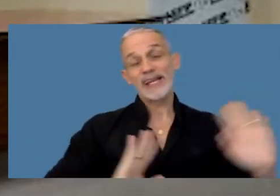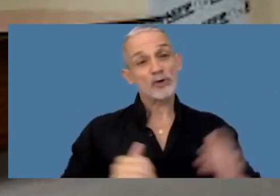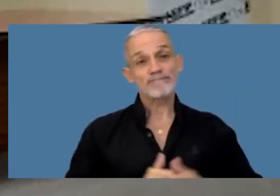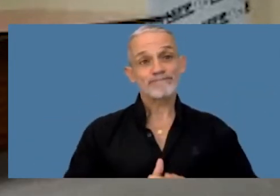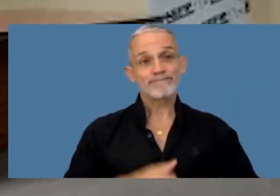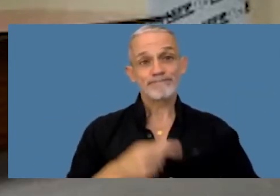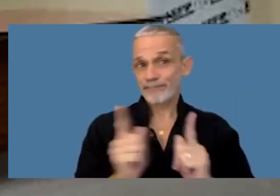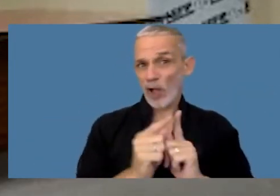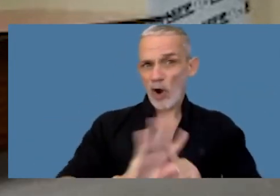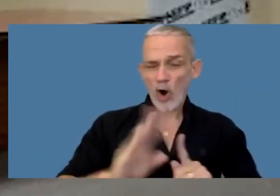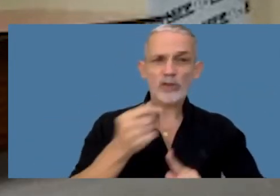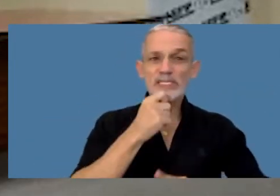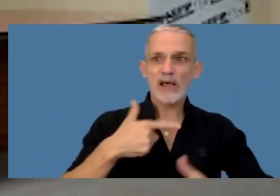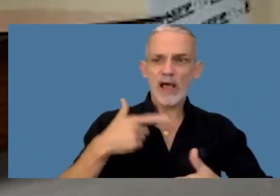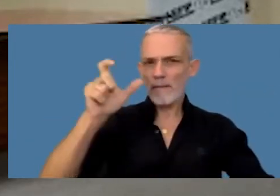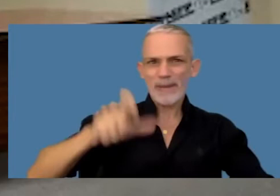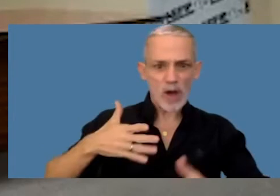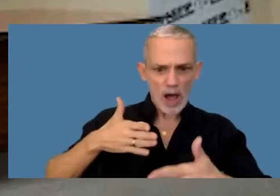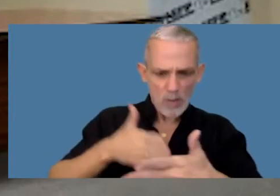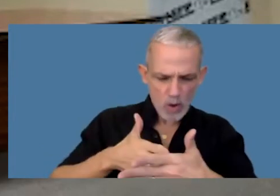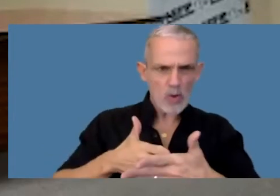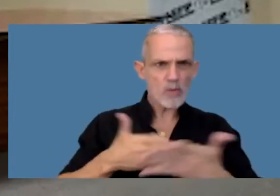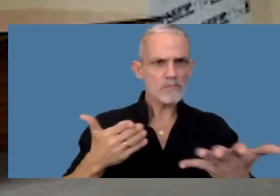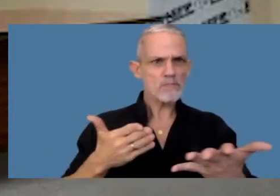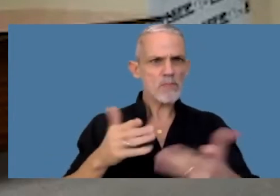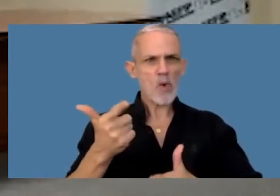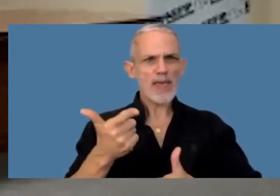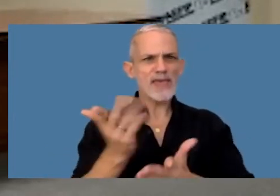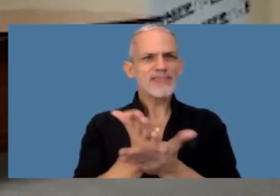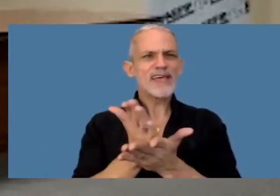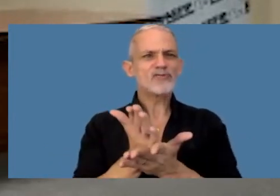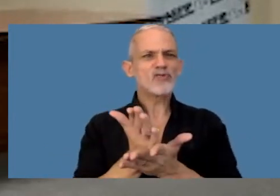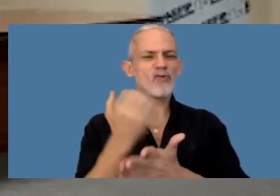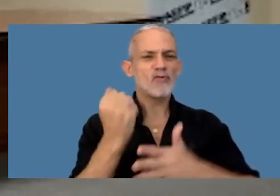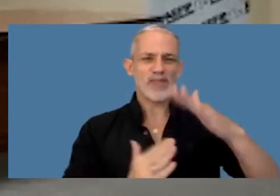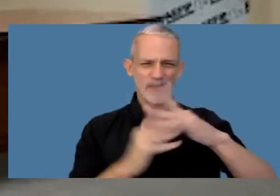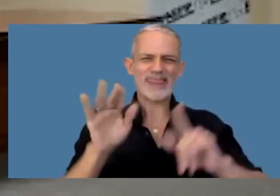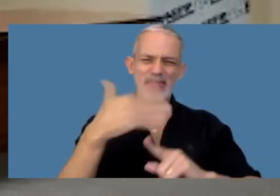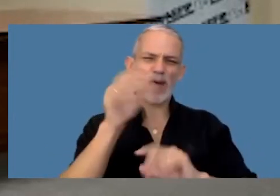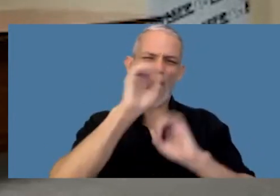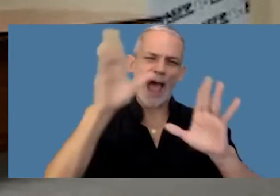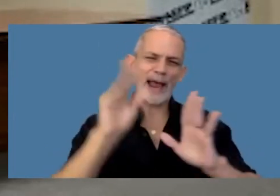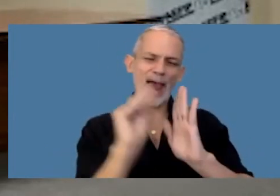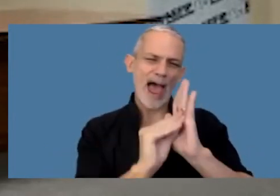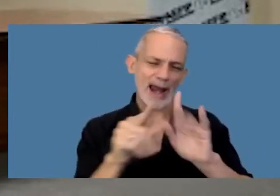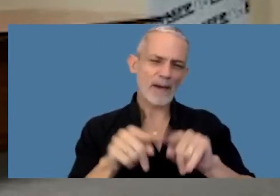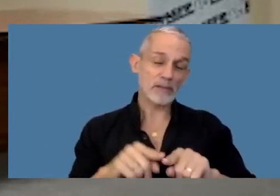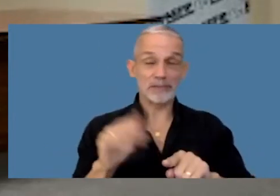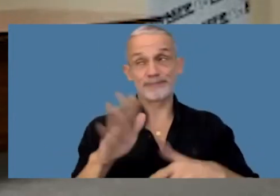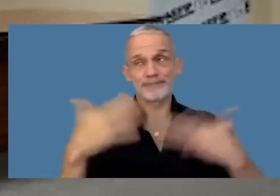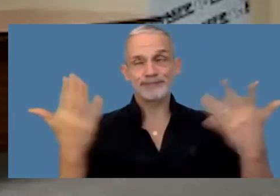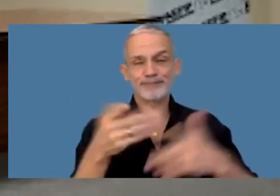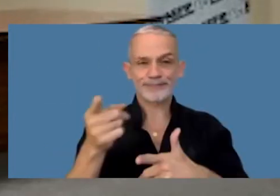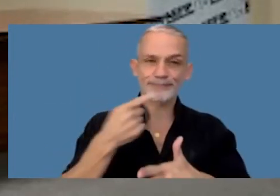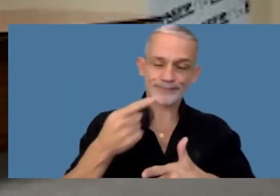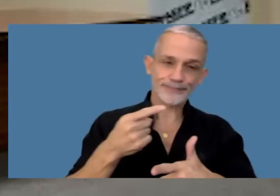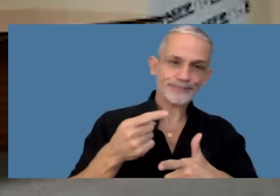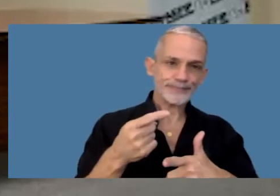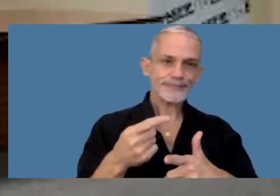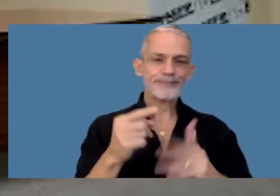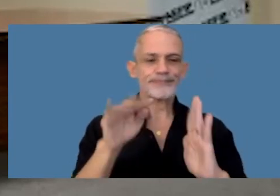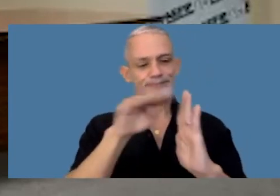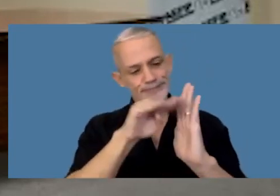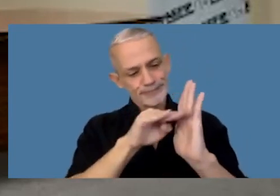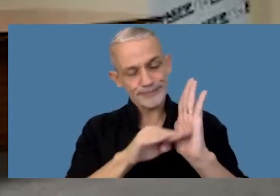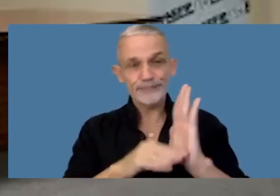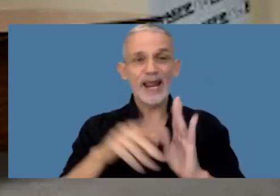impedido. Y después aclara, en especial, o sea, como una forma de decir, bueno, estos son